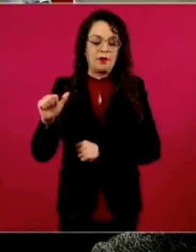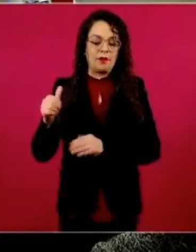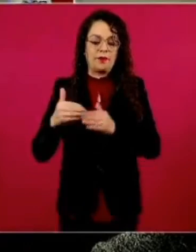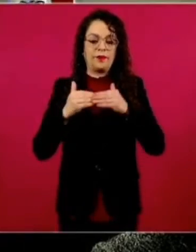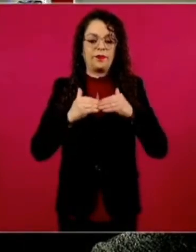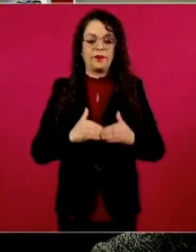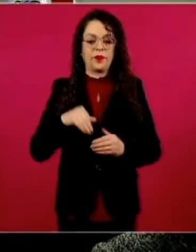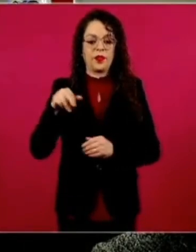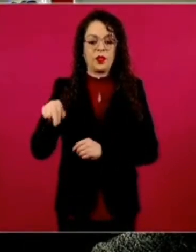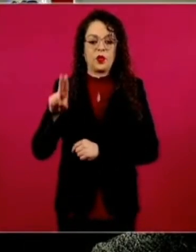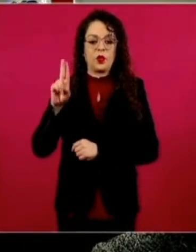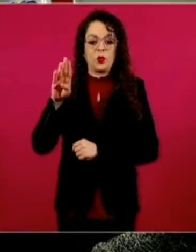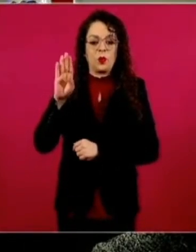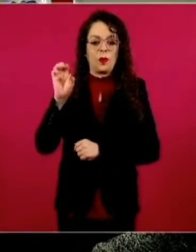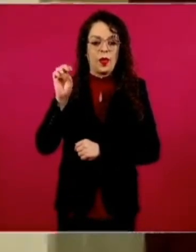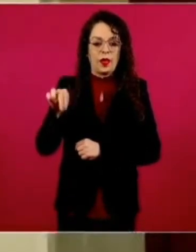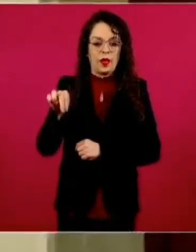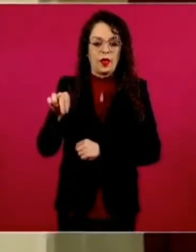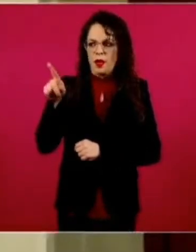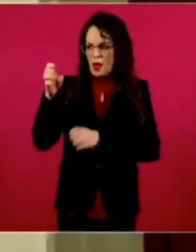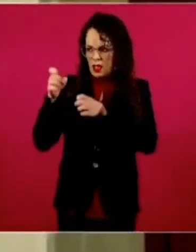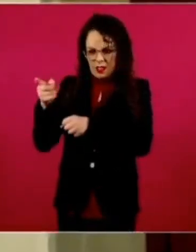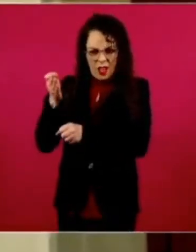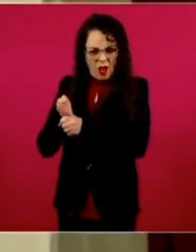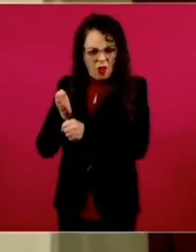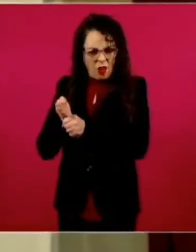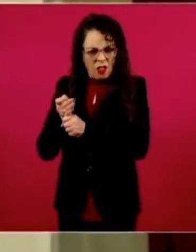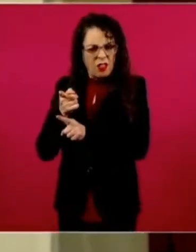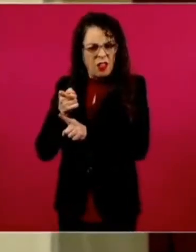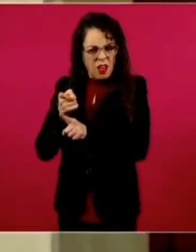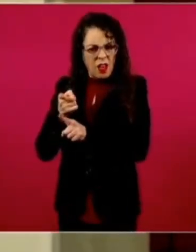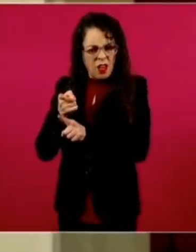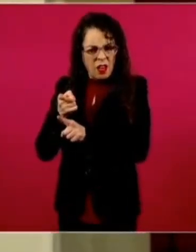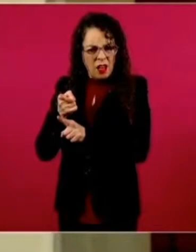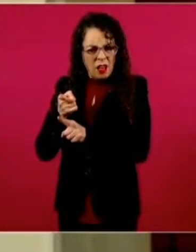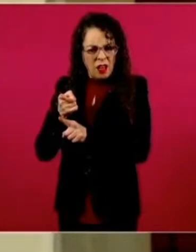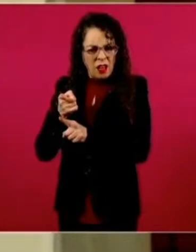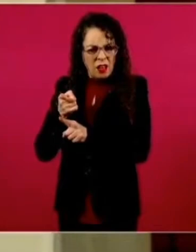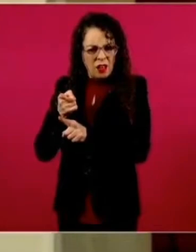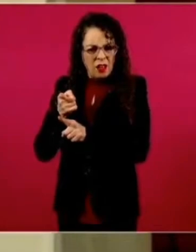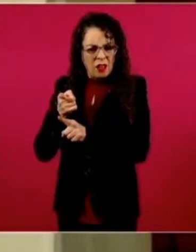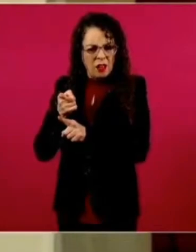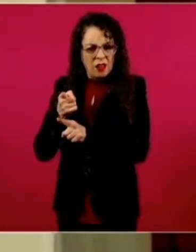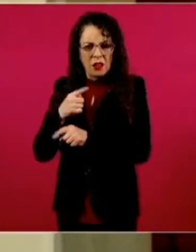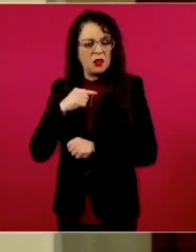Rubén es el que está Rubén, sí, ahora. El que está ahora ahí hablando contra el neoliberalismo.